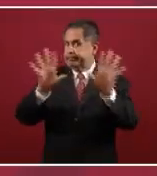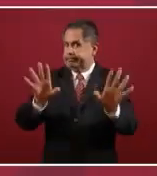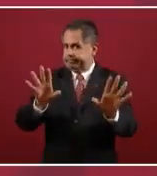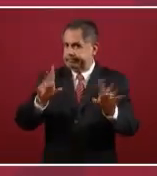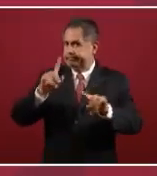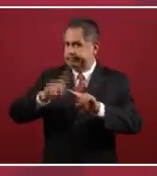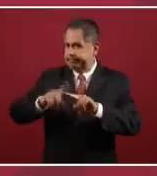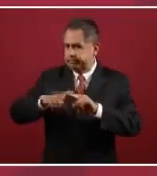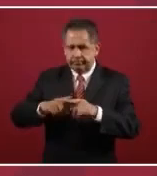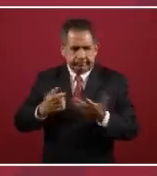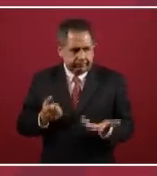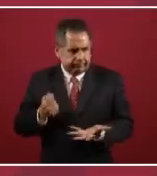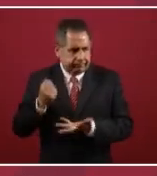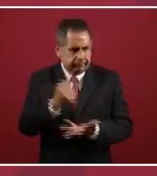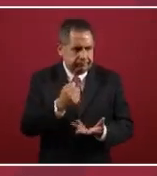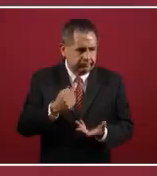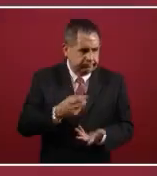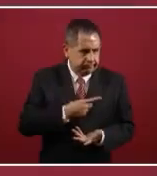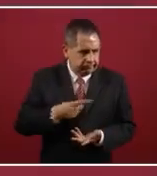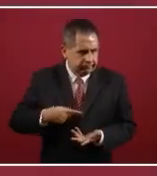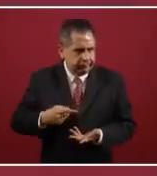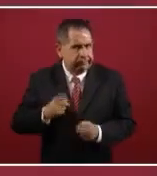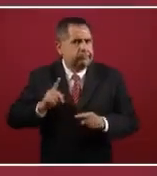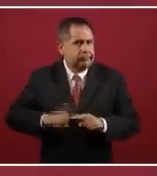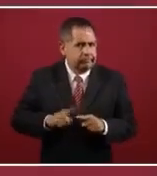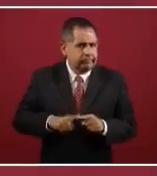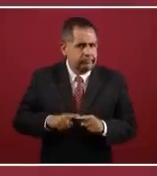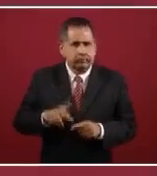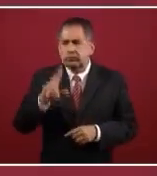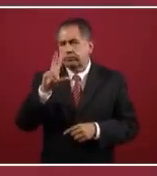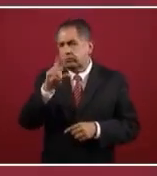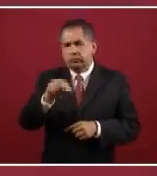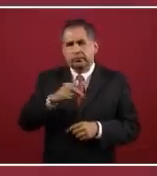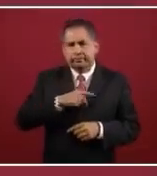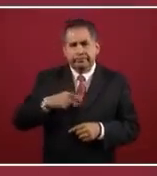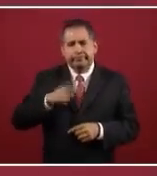¿sí?, por qué la deuda, porque no se trata,